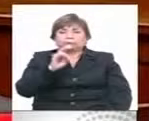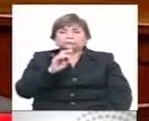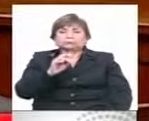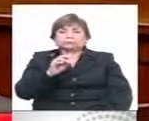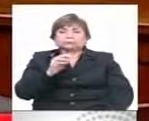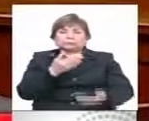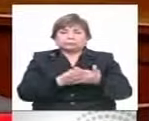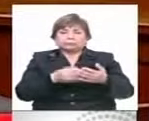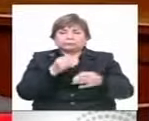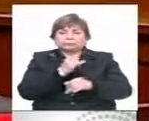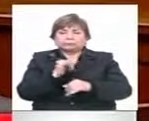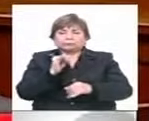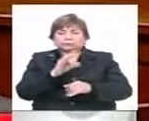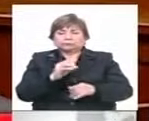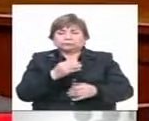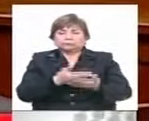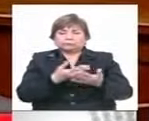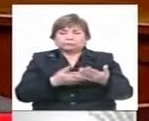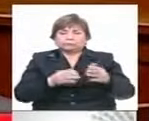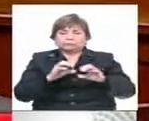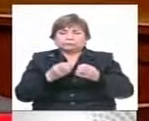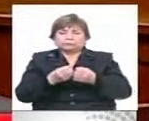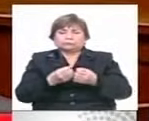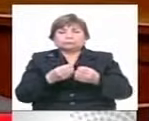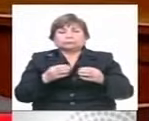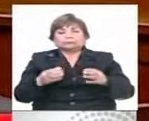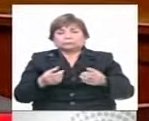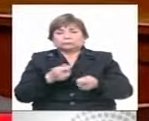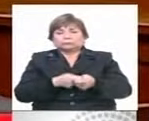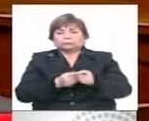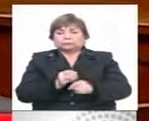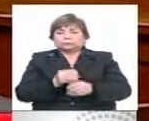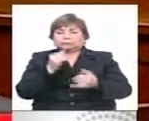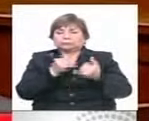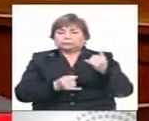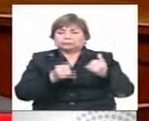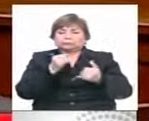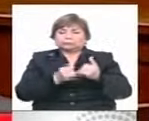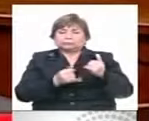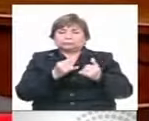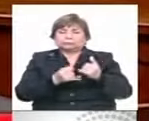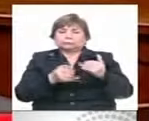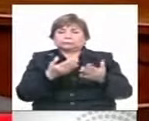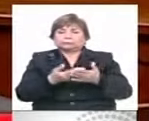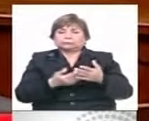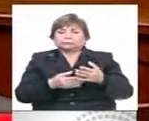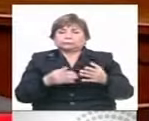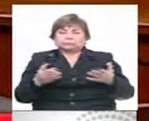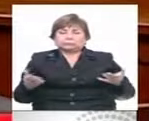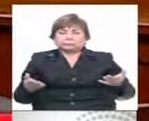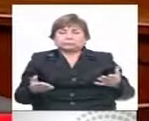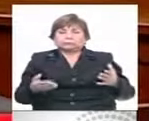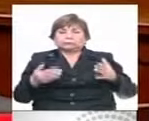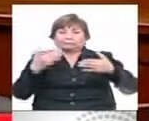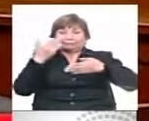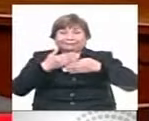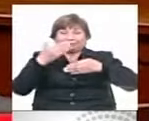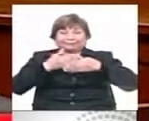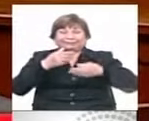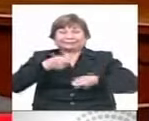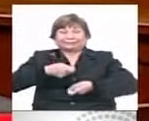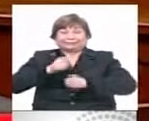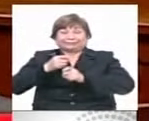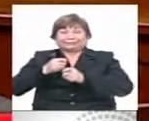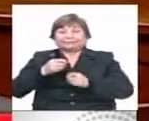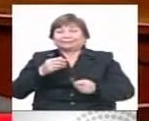de informalidad en el sector acuicultura. Finalmente, a través de la ventanilla única de acuicultura,